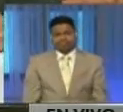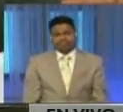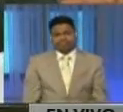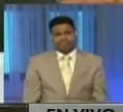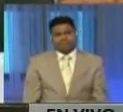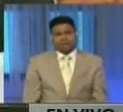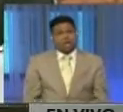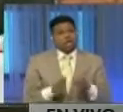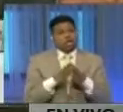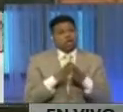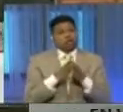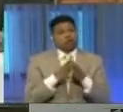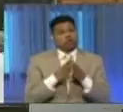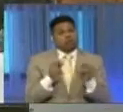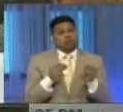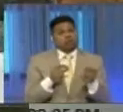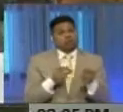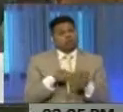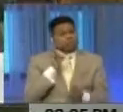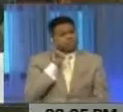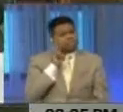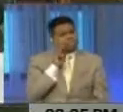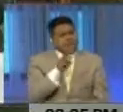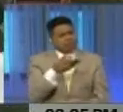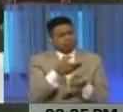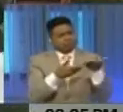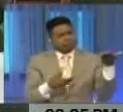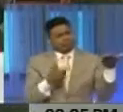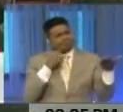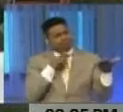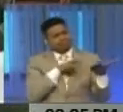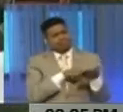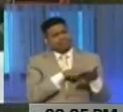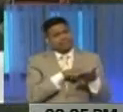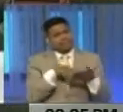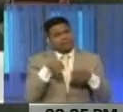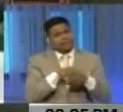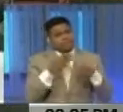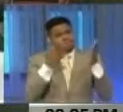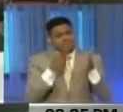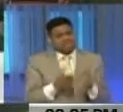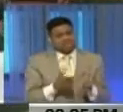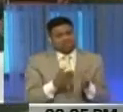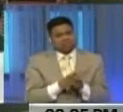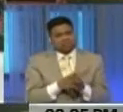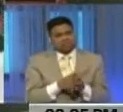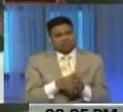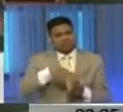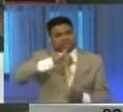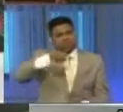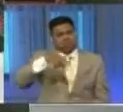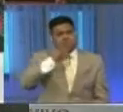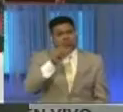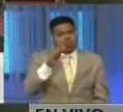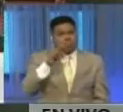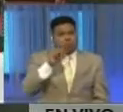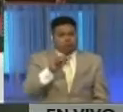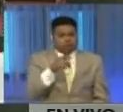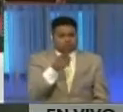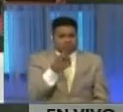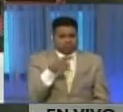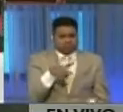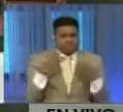todas estas definiciones, yo me pongo a ver, compañero, compatriota, ministro Juan Arias, usted también que está en la zona,